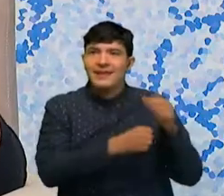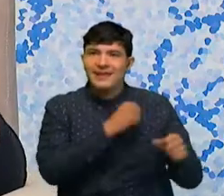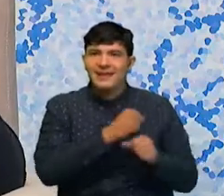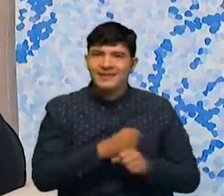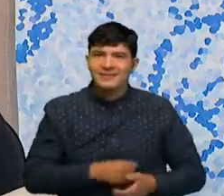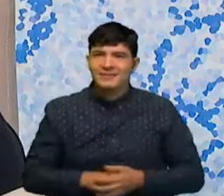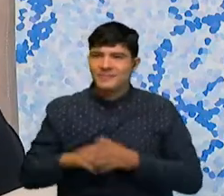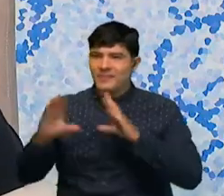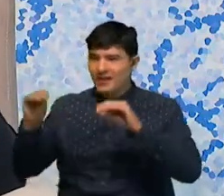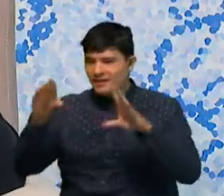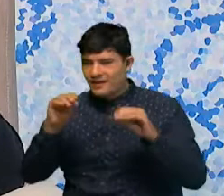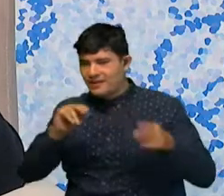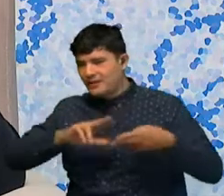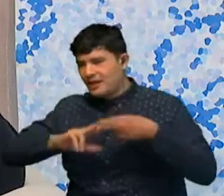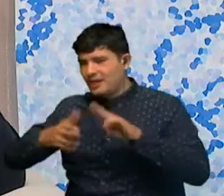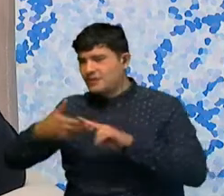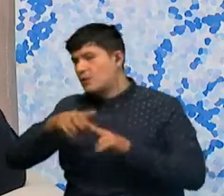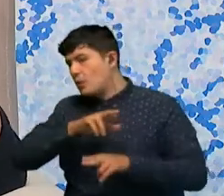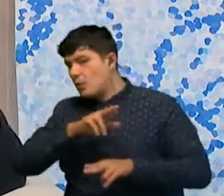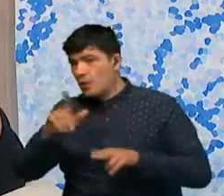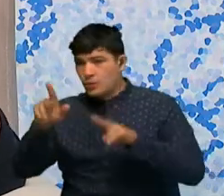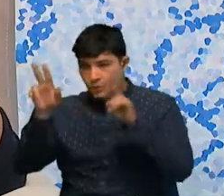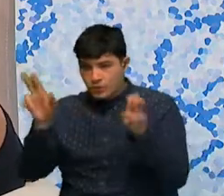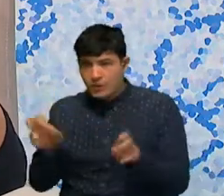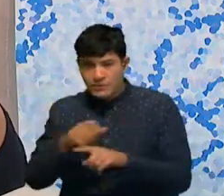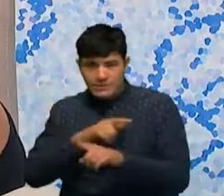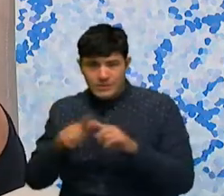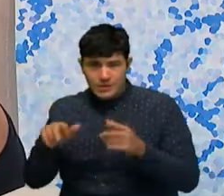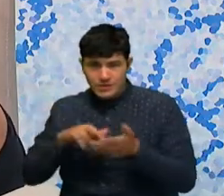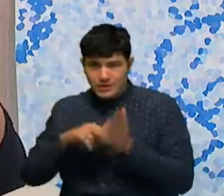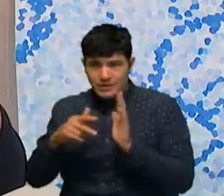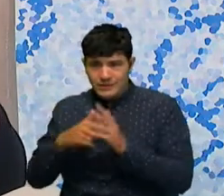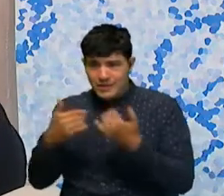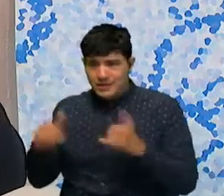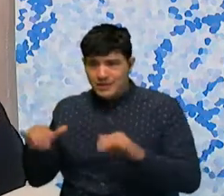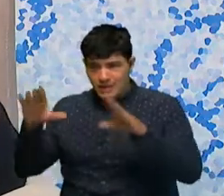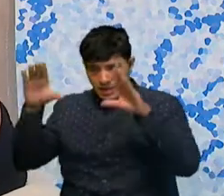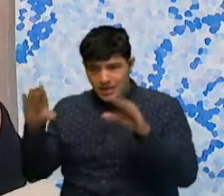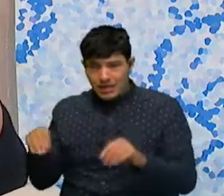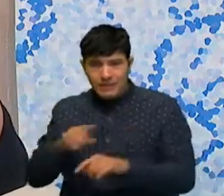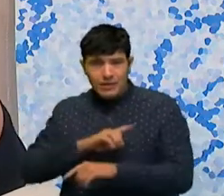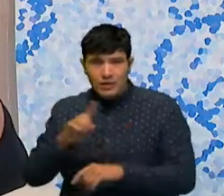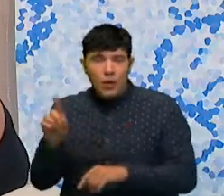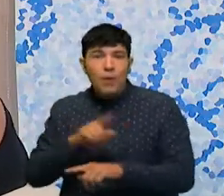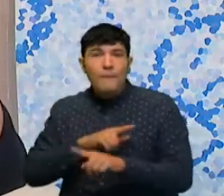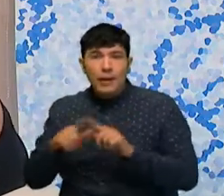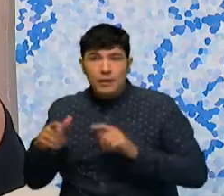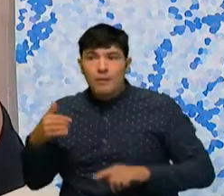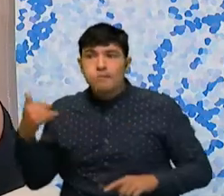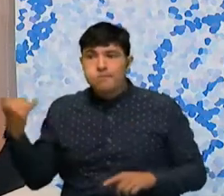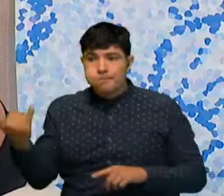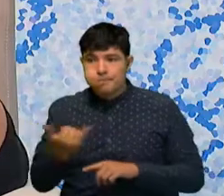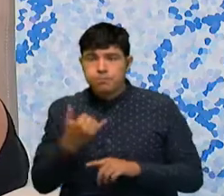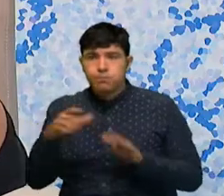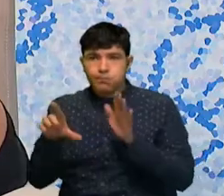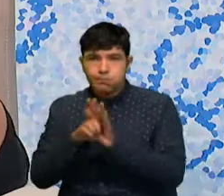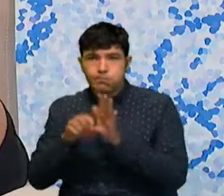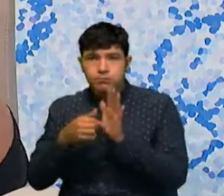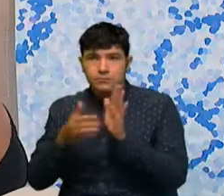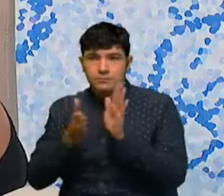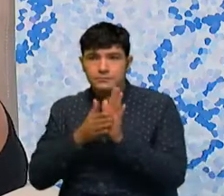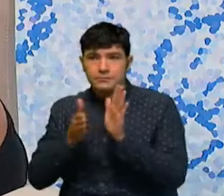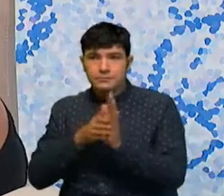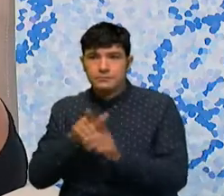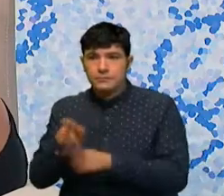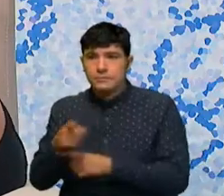de otro tema, abogada, pues no es exactamente una prescripción, pero existe una ley que dice